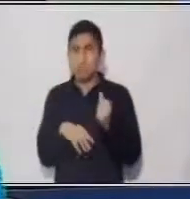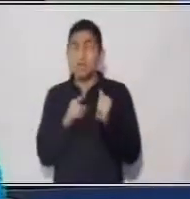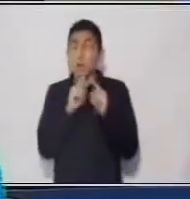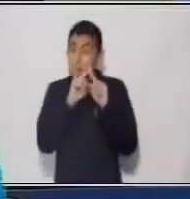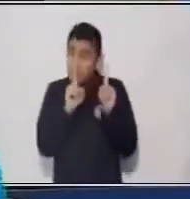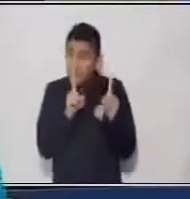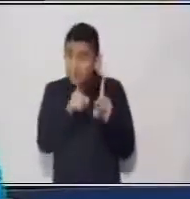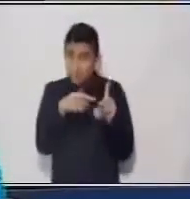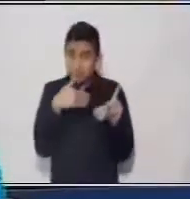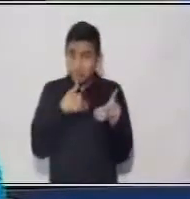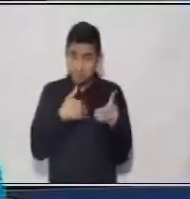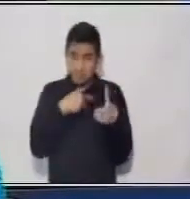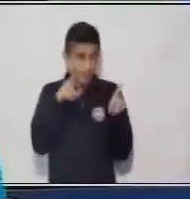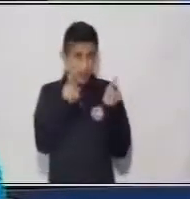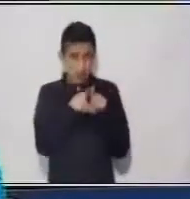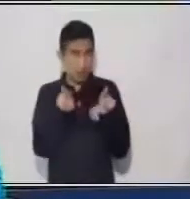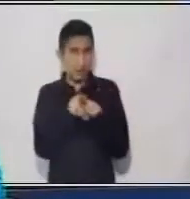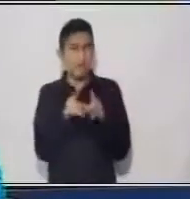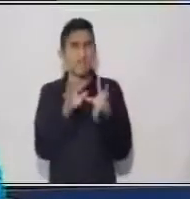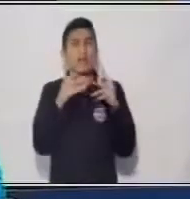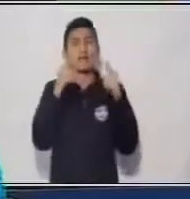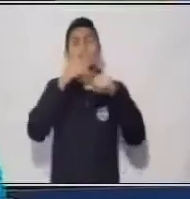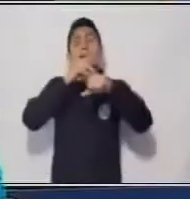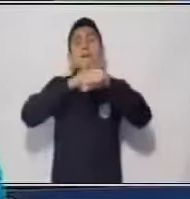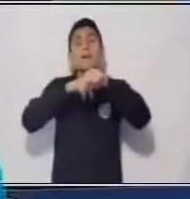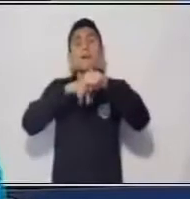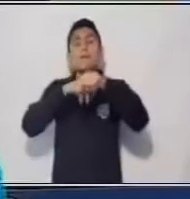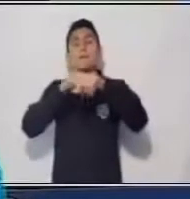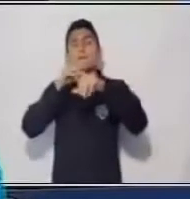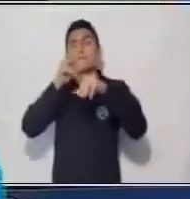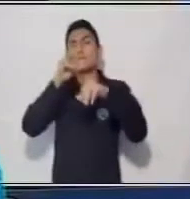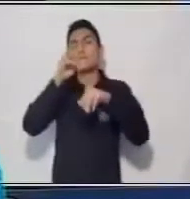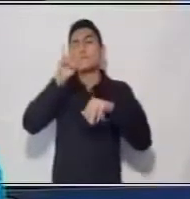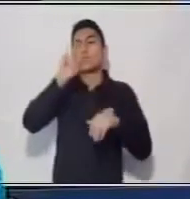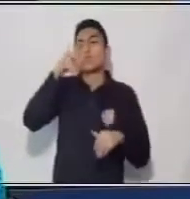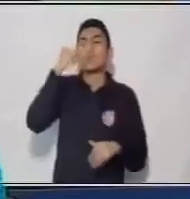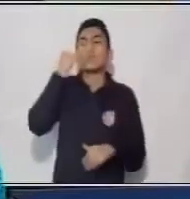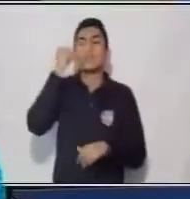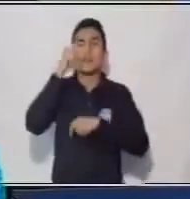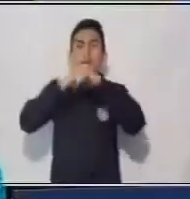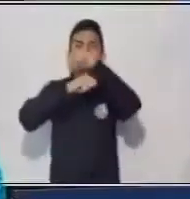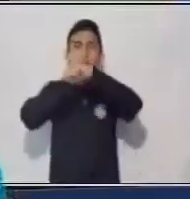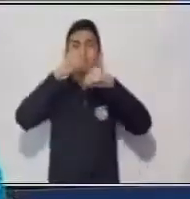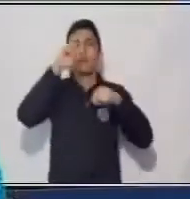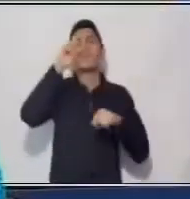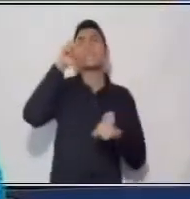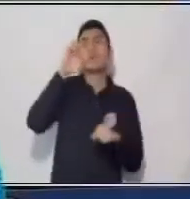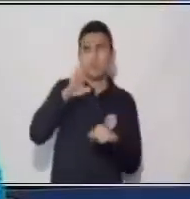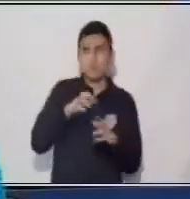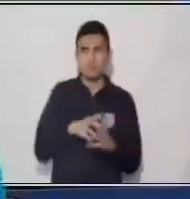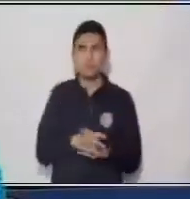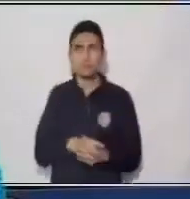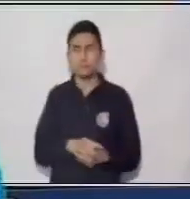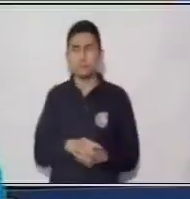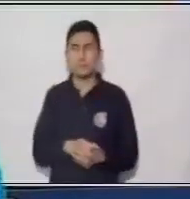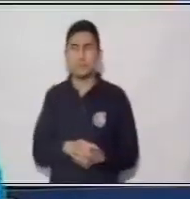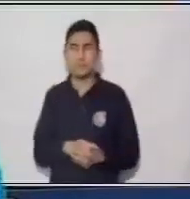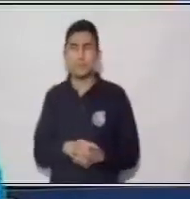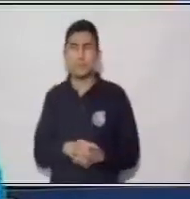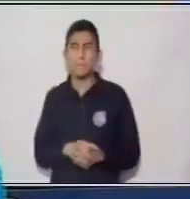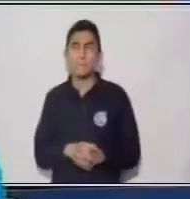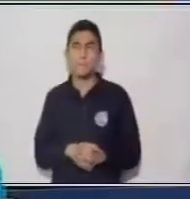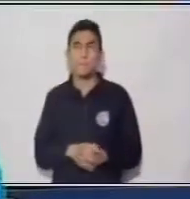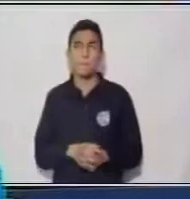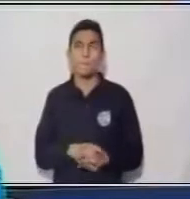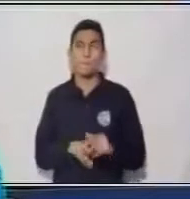si se mantiene igual, entonces el movimiento es uniforme. Entonces de esto nosotros establecemos que